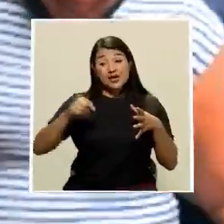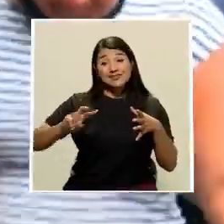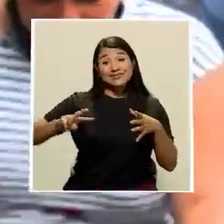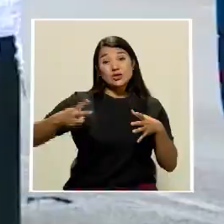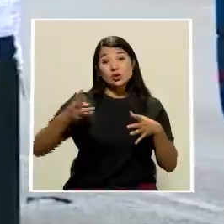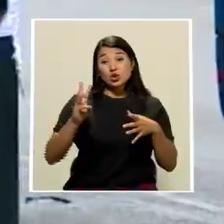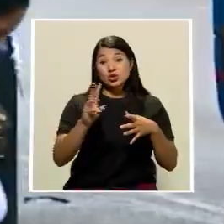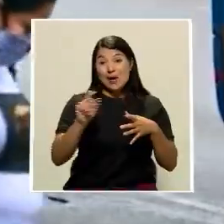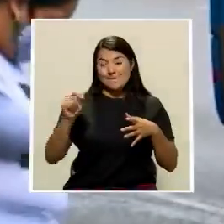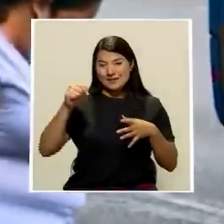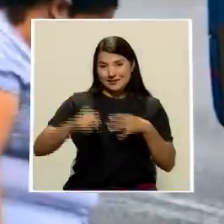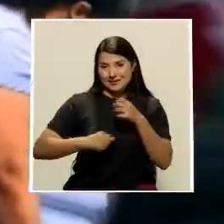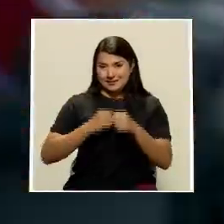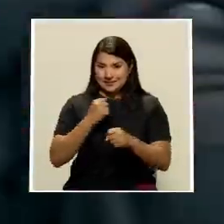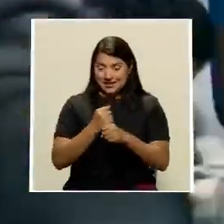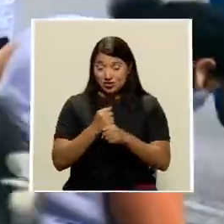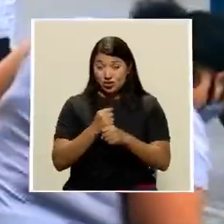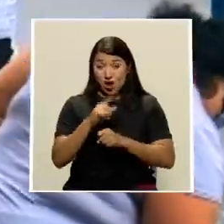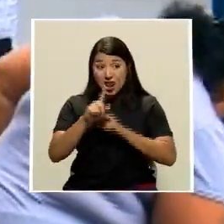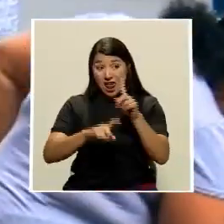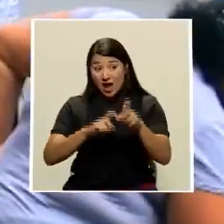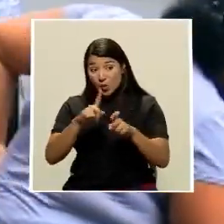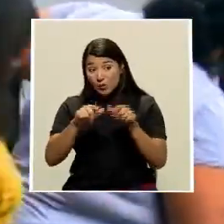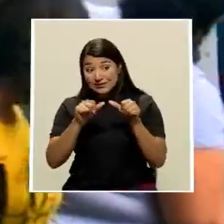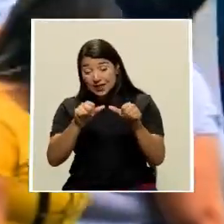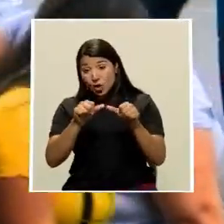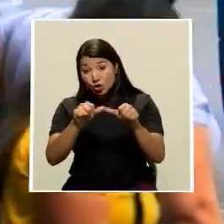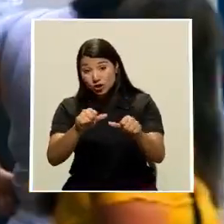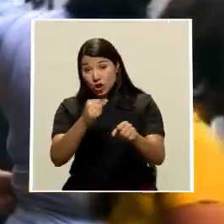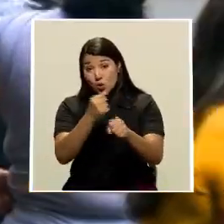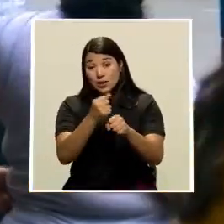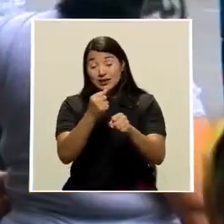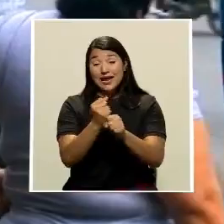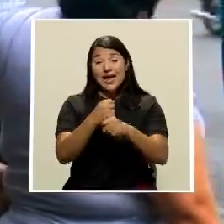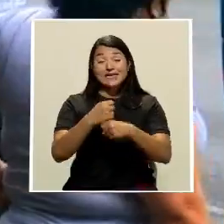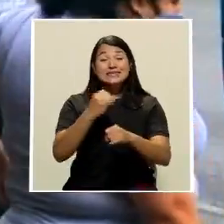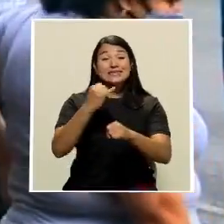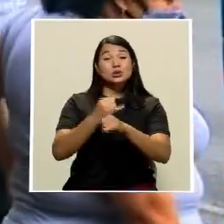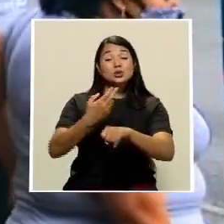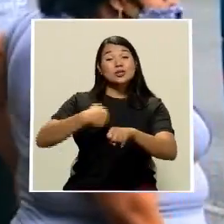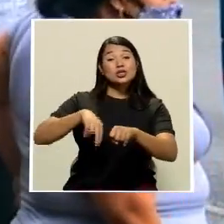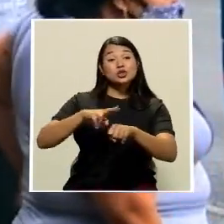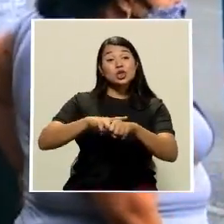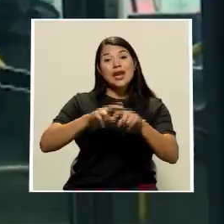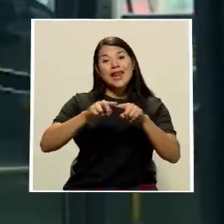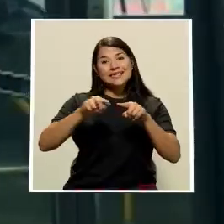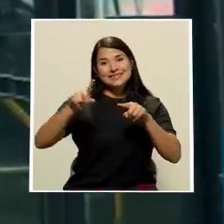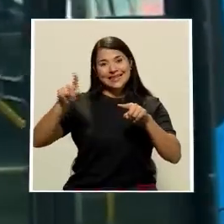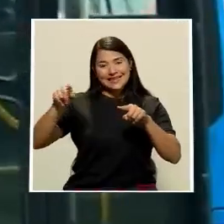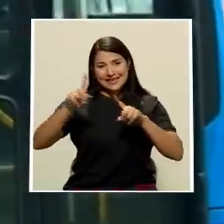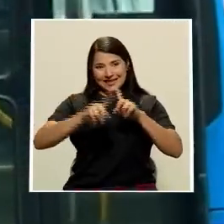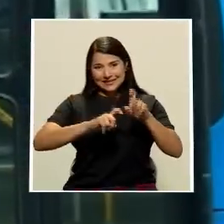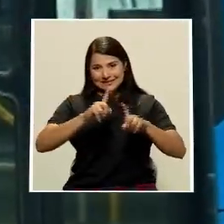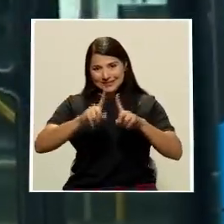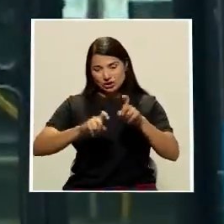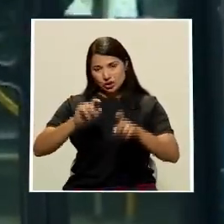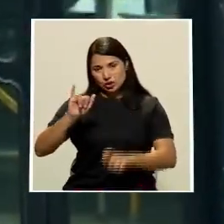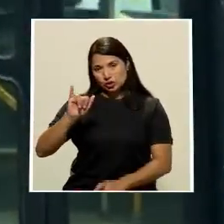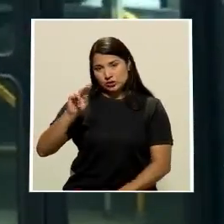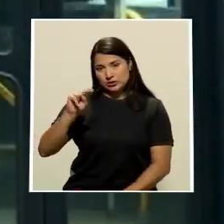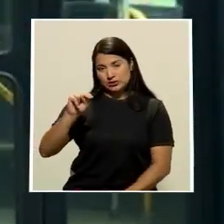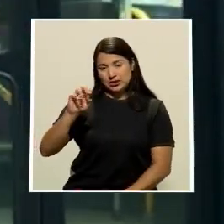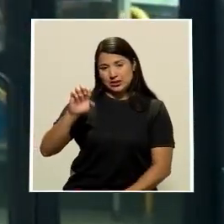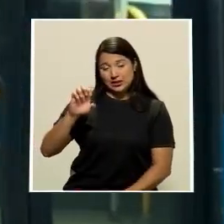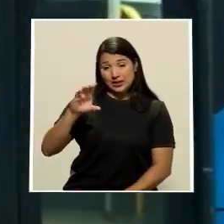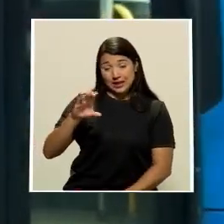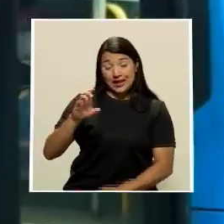de este año, según la encuesta continua de empleo que realiza el Instituto Nacional de Estadísticas y Censos, INEC, por lo que para los